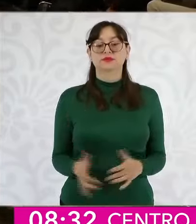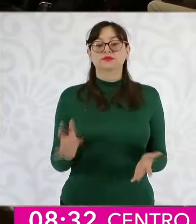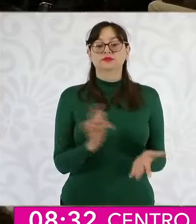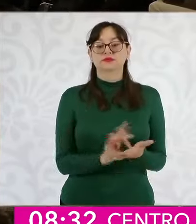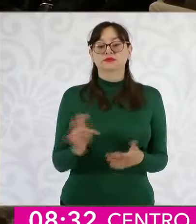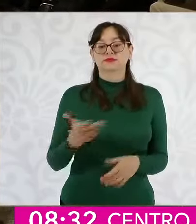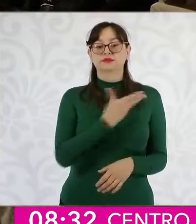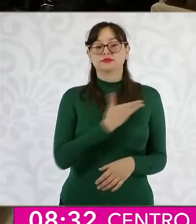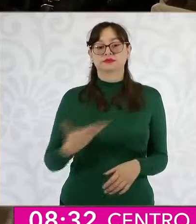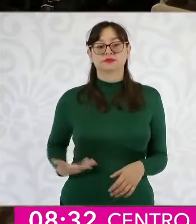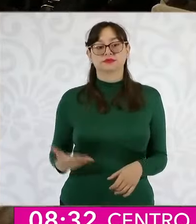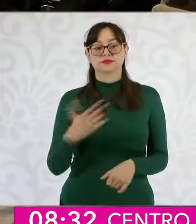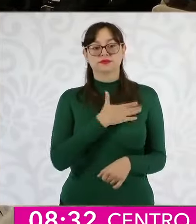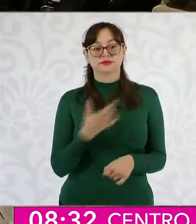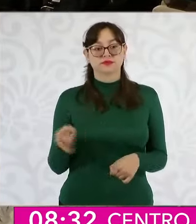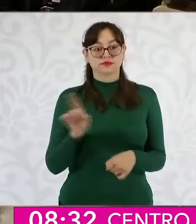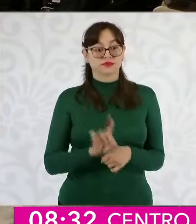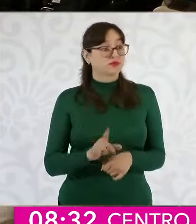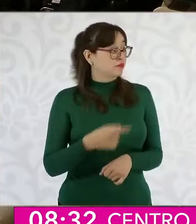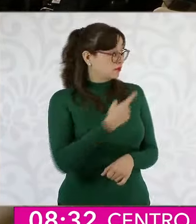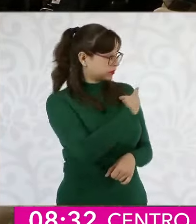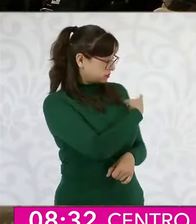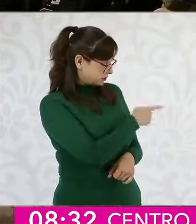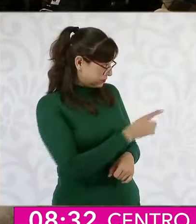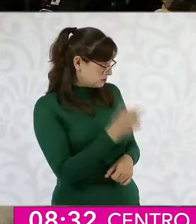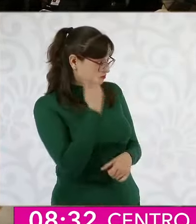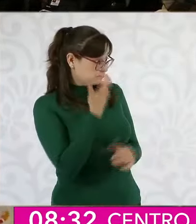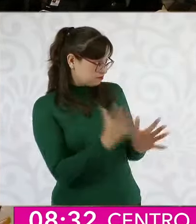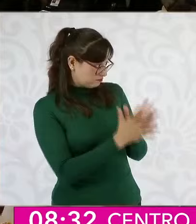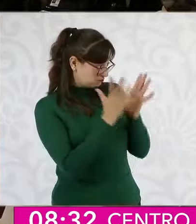Gracias, presidenta. Buenos días. Si alguno de ustedes quiere tomar la palabra,